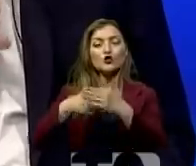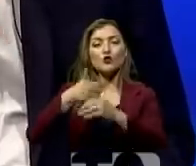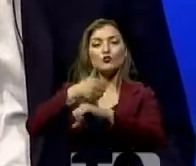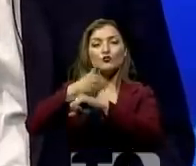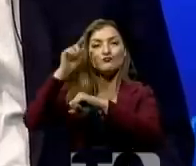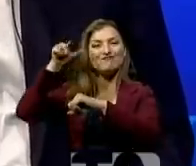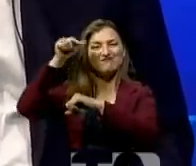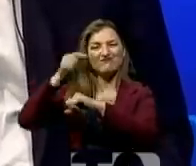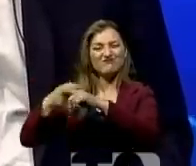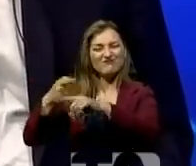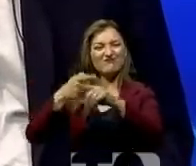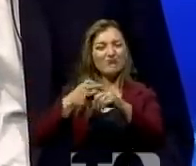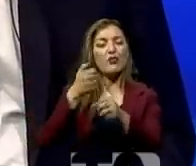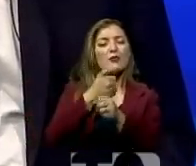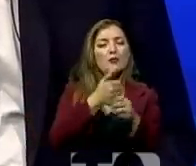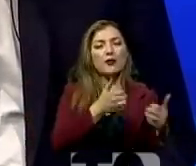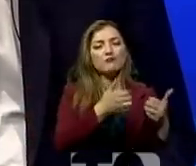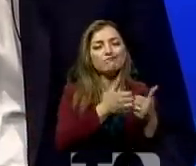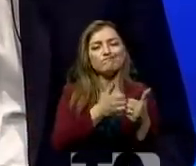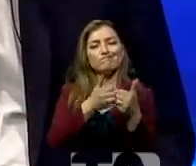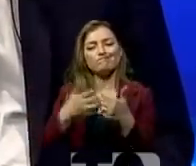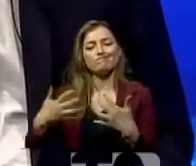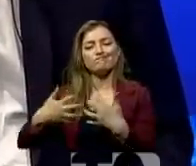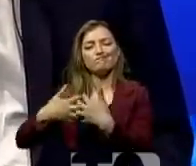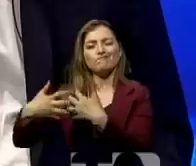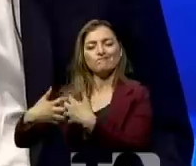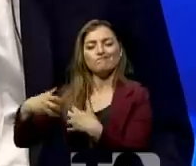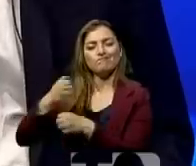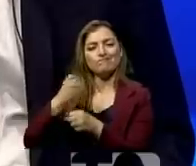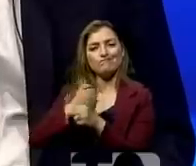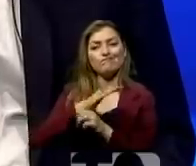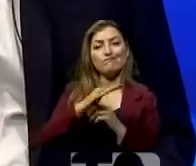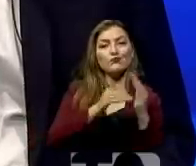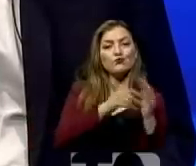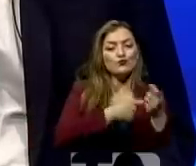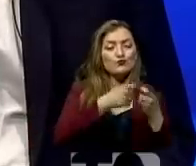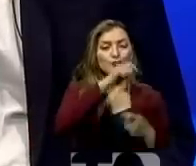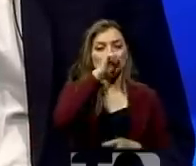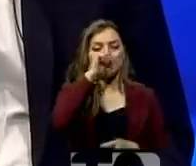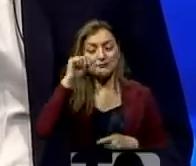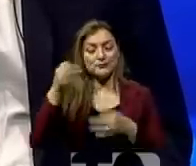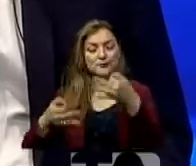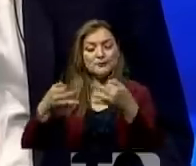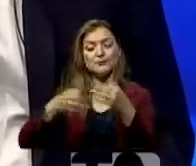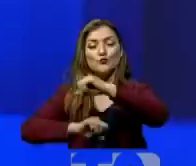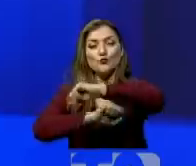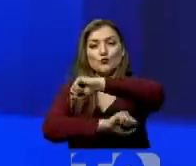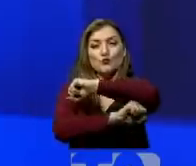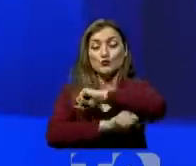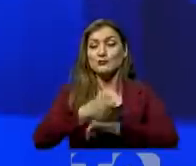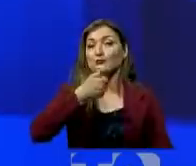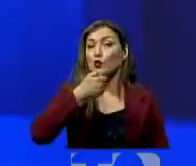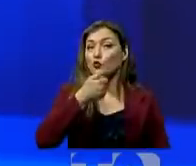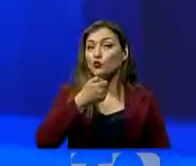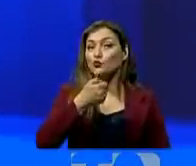trabajar unidas para lograr derrotar el narcotráfico y la justicia fundamental todos nosotros y la prensa en